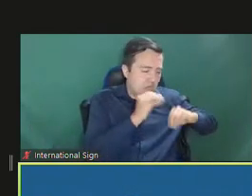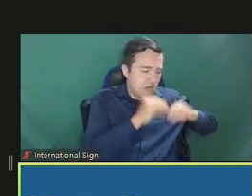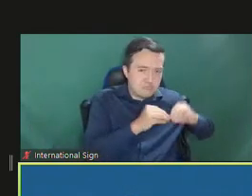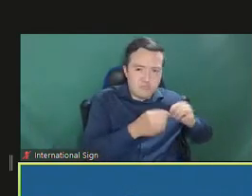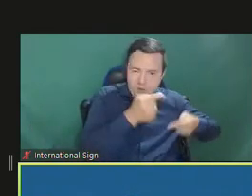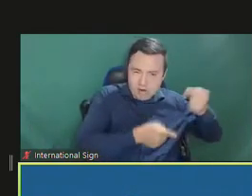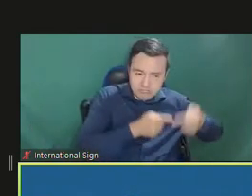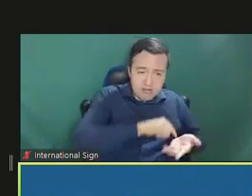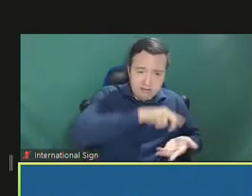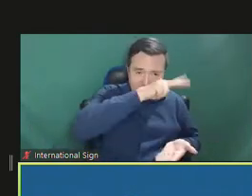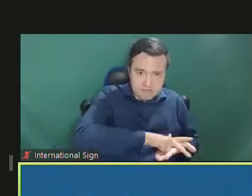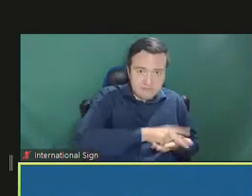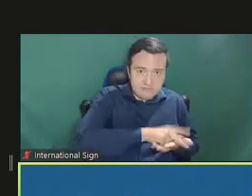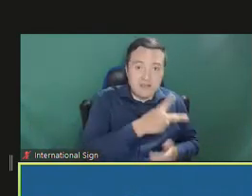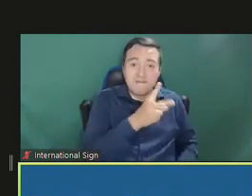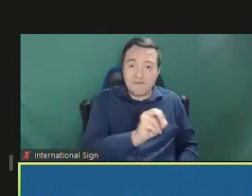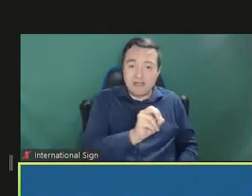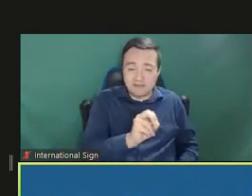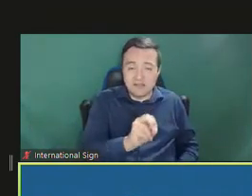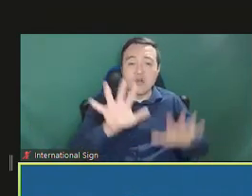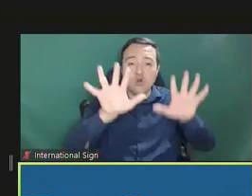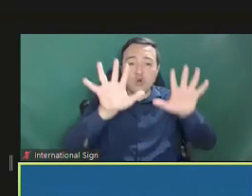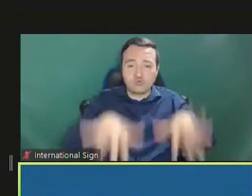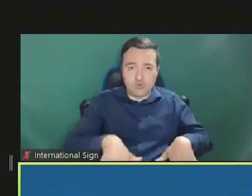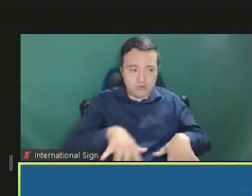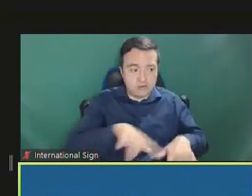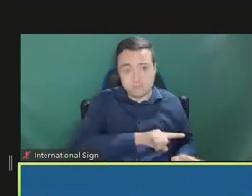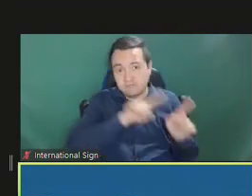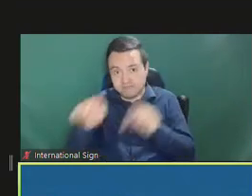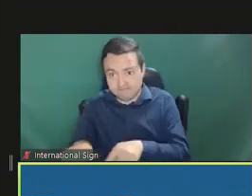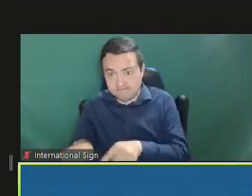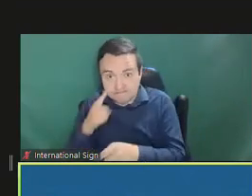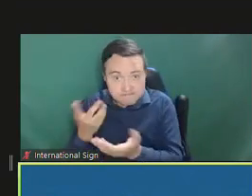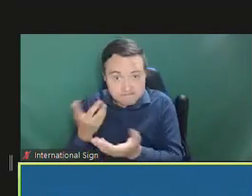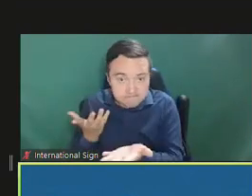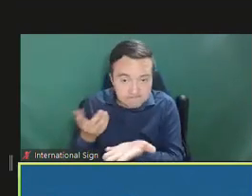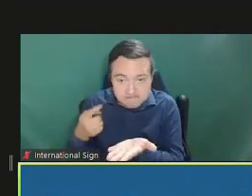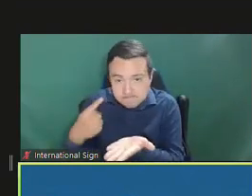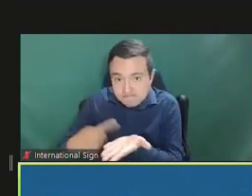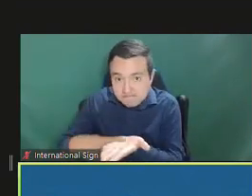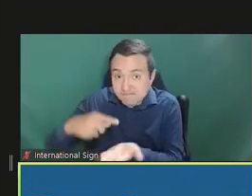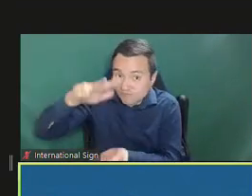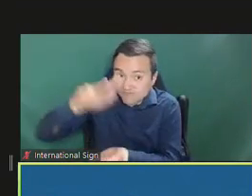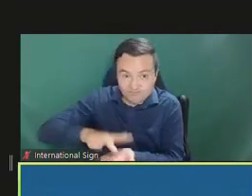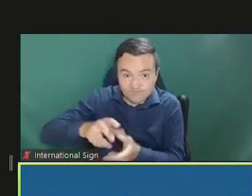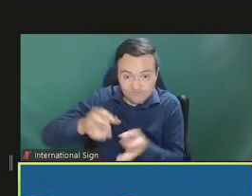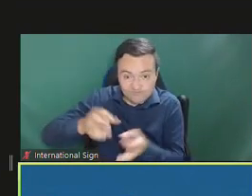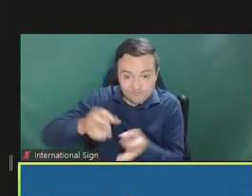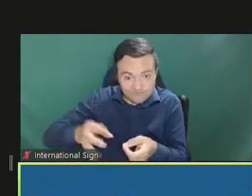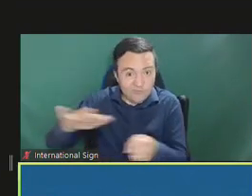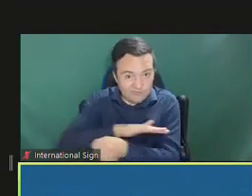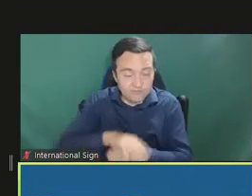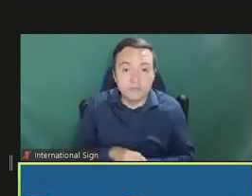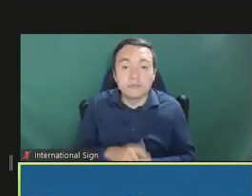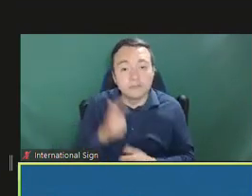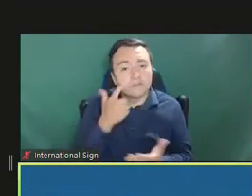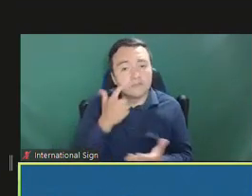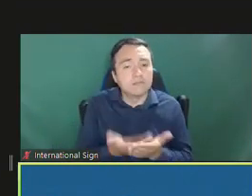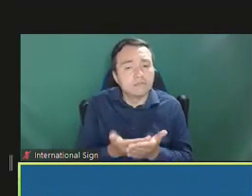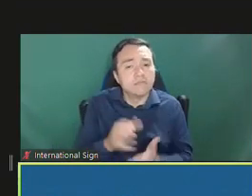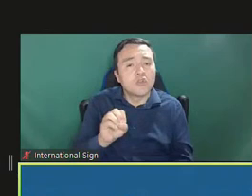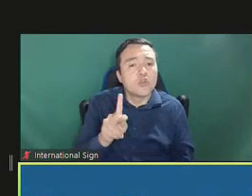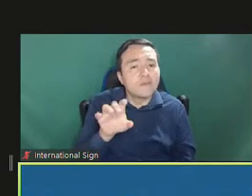opc da apoyo a los países para que puedan instituir políticas para si la carga de la